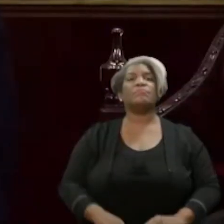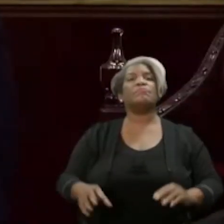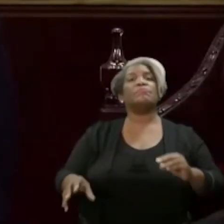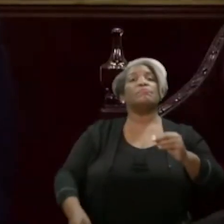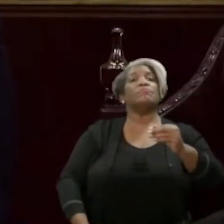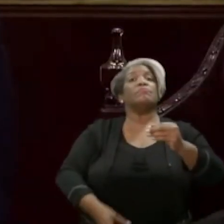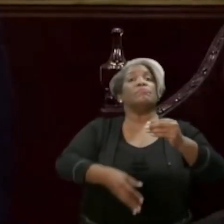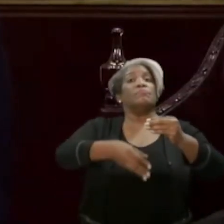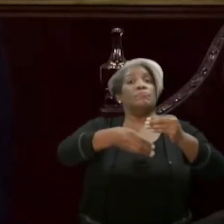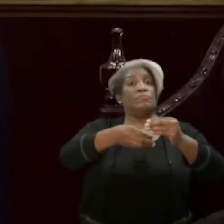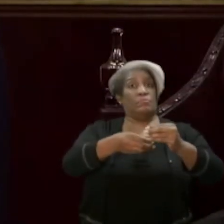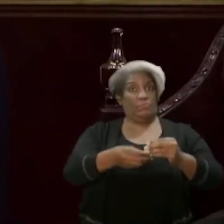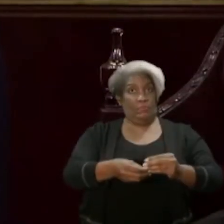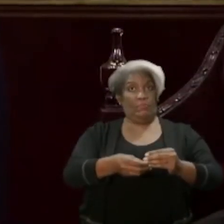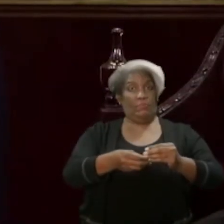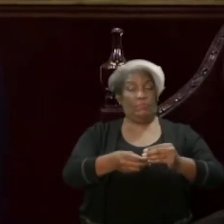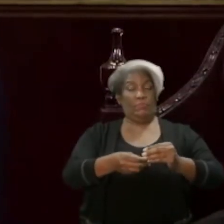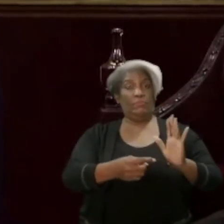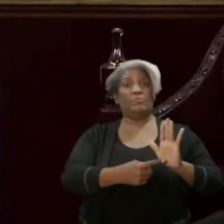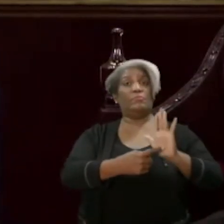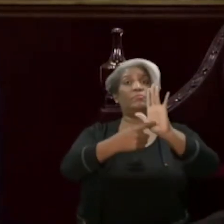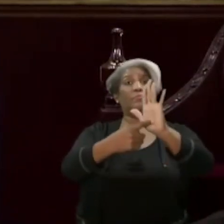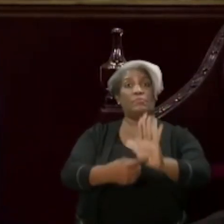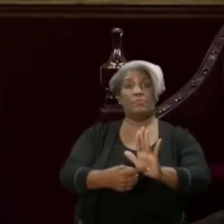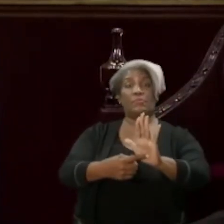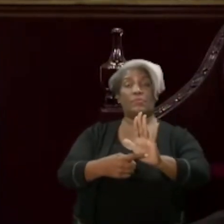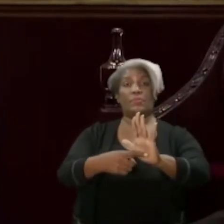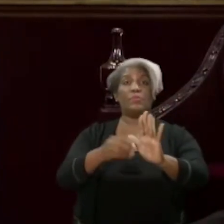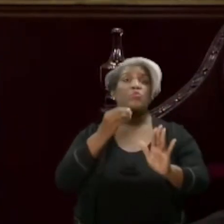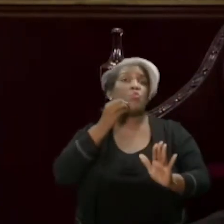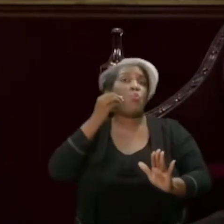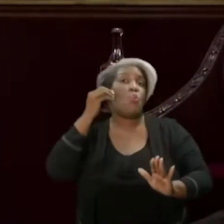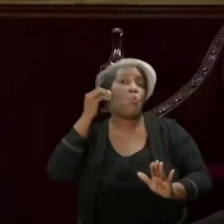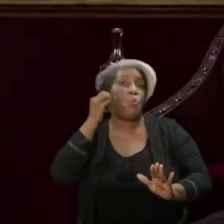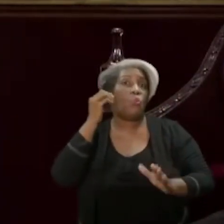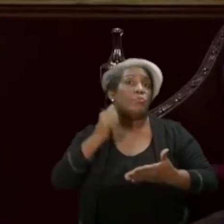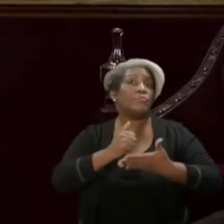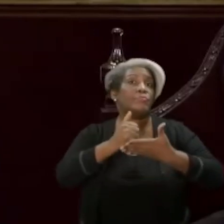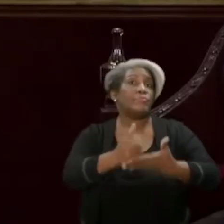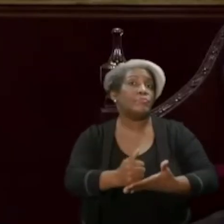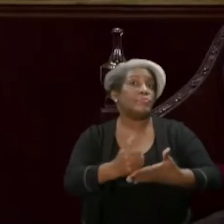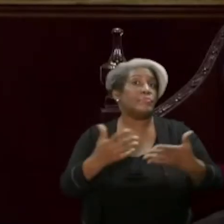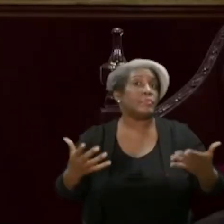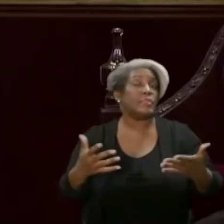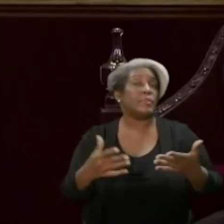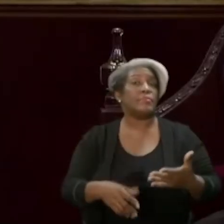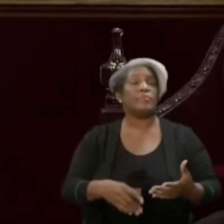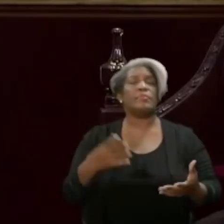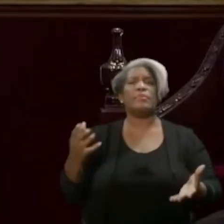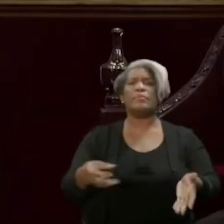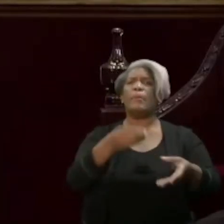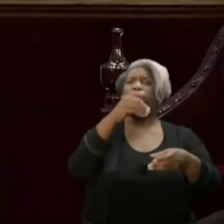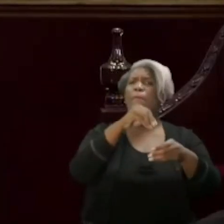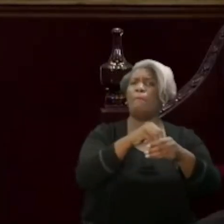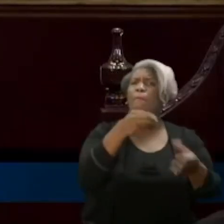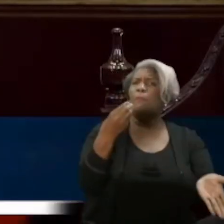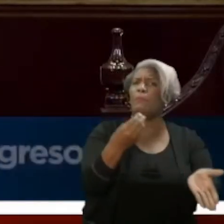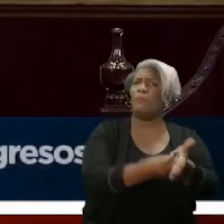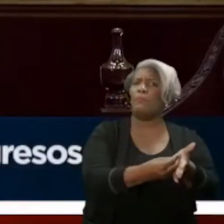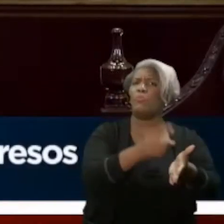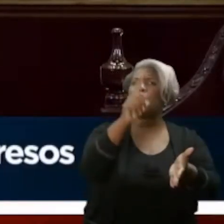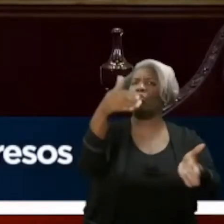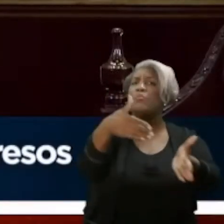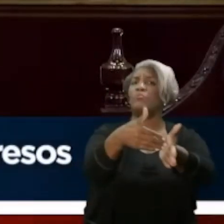Adicionalmente, y para enfrentar los impactos negativos de la inflación en los hogares, se incrementó el bono de apoyo familiar. 1,000,000 de hogares de